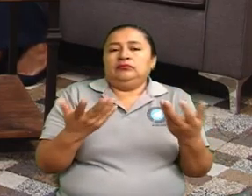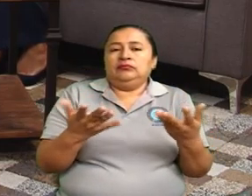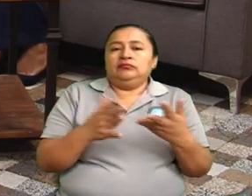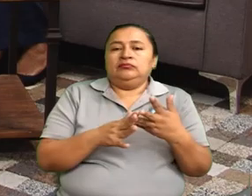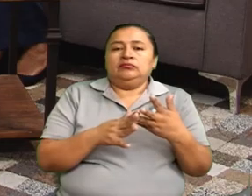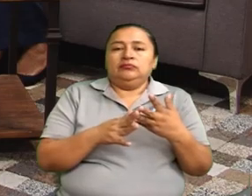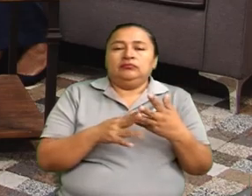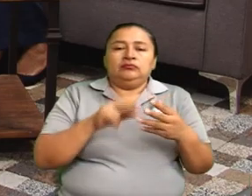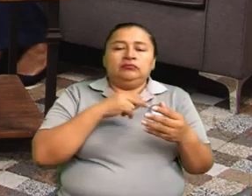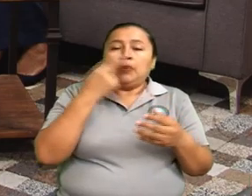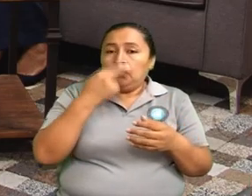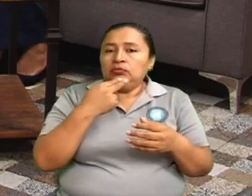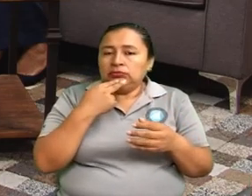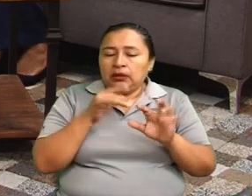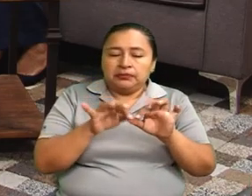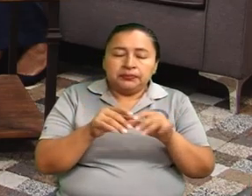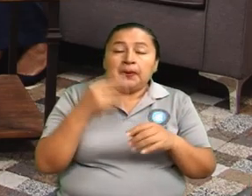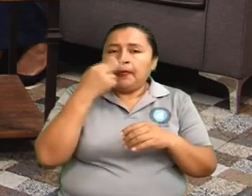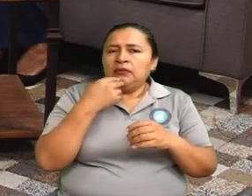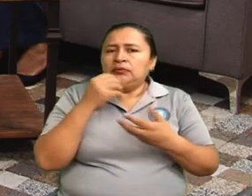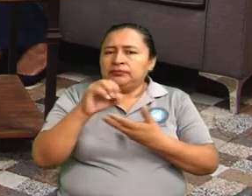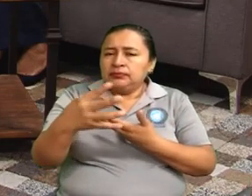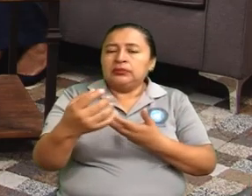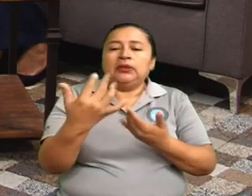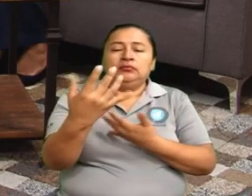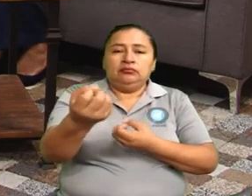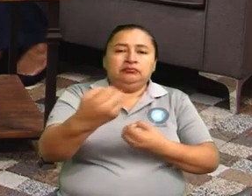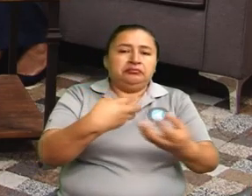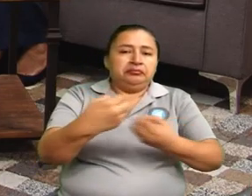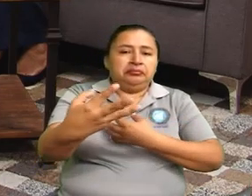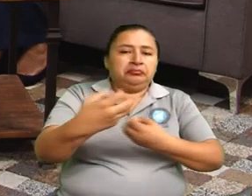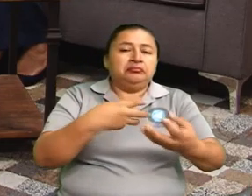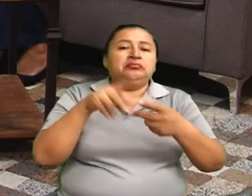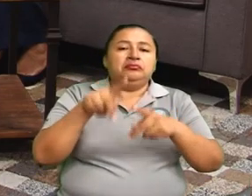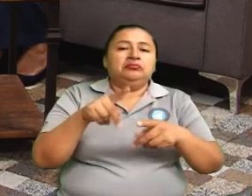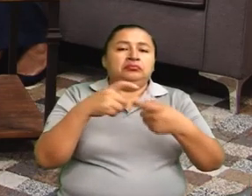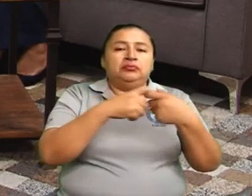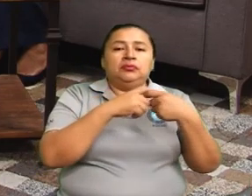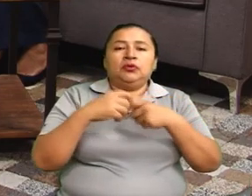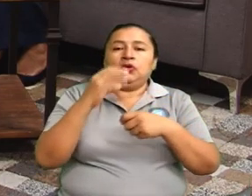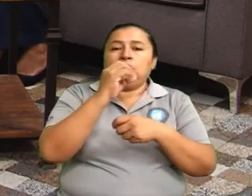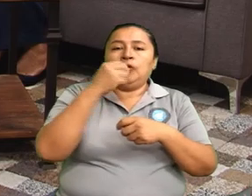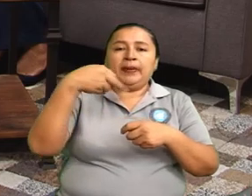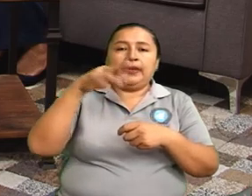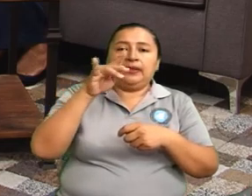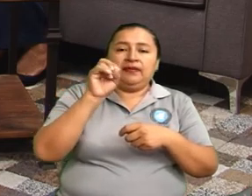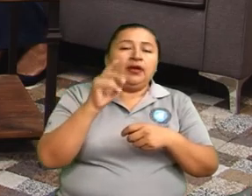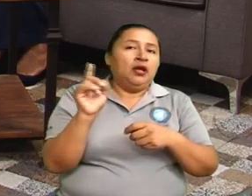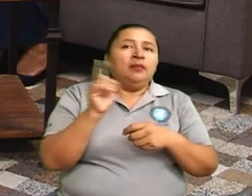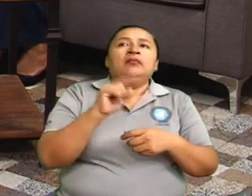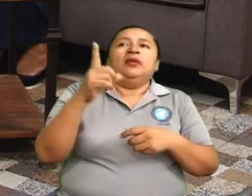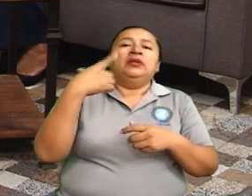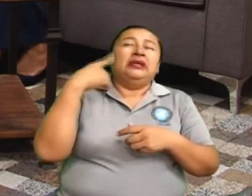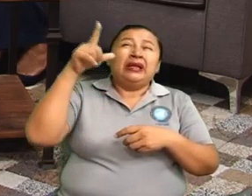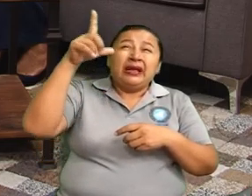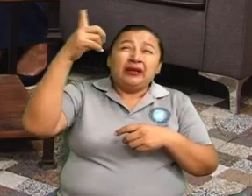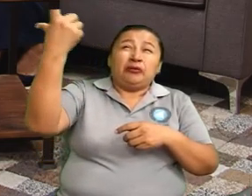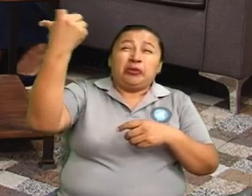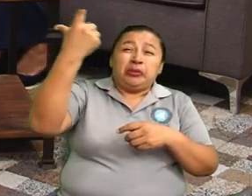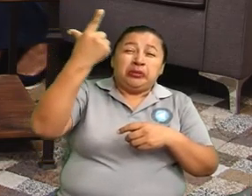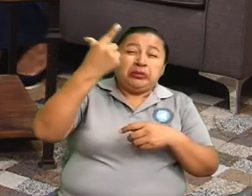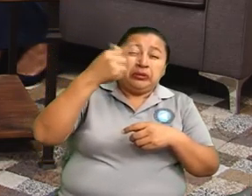pueden hacer consultas, pueden hacer hay interacción con las cooperativas, no tiene que venir hasta Managua pues a ver para tener un servicio